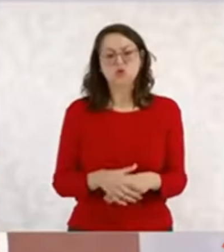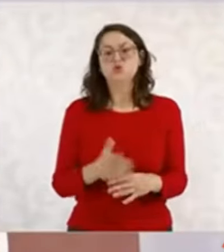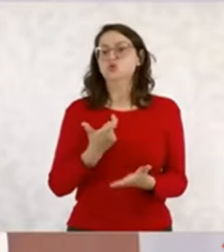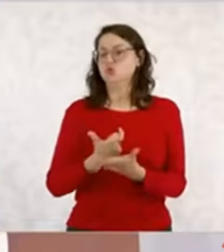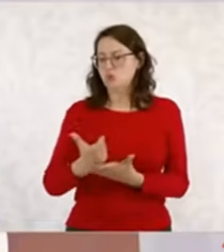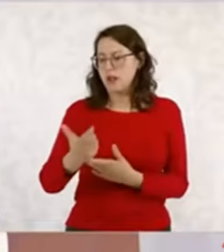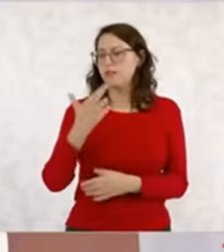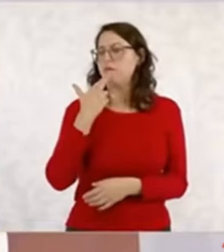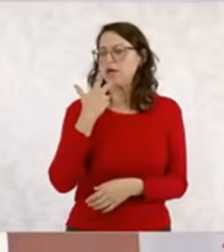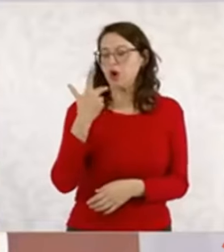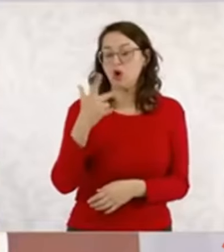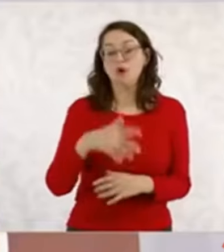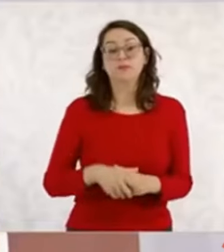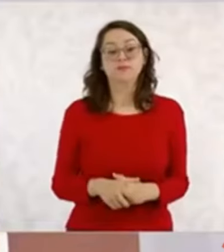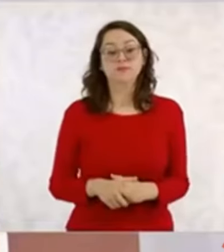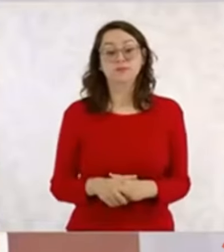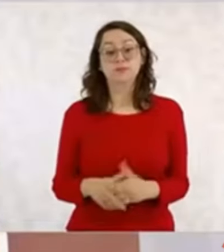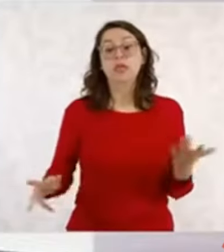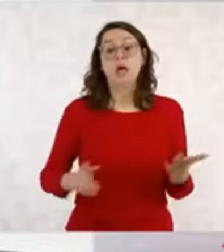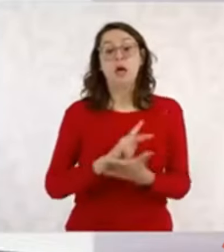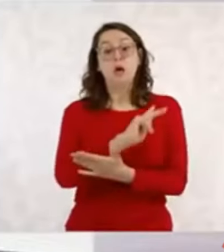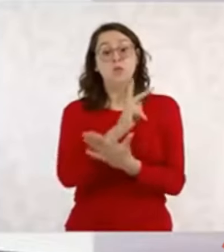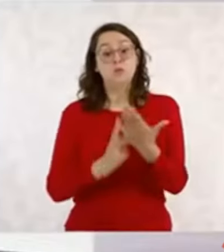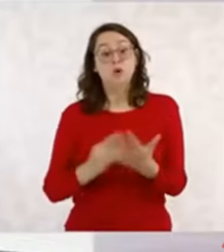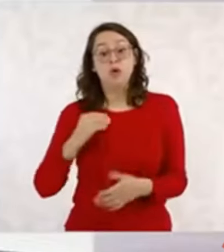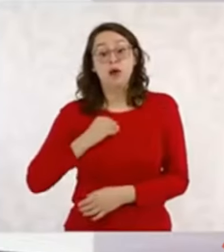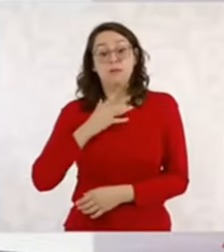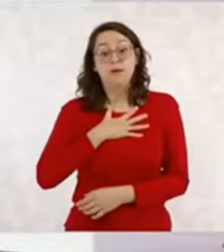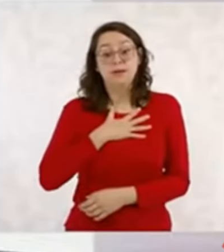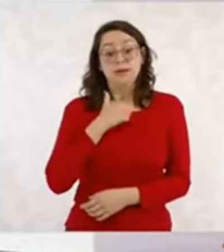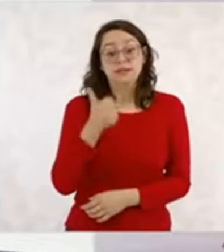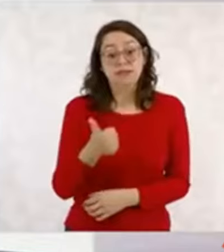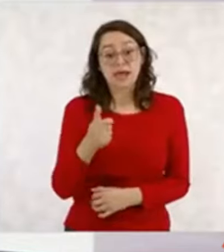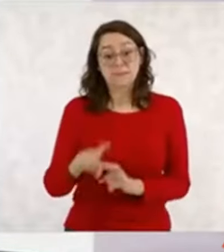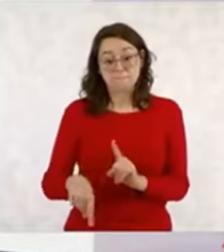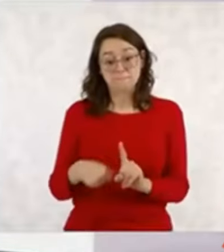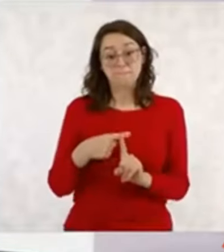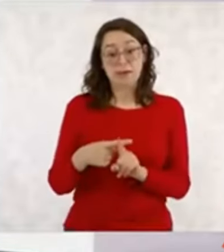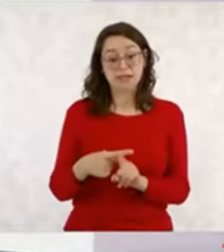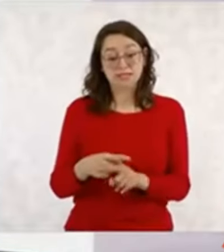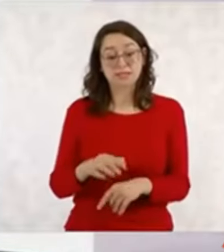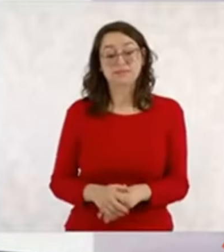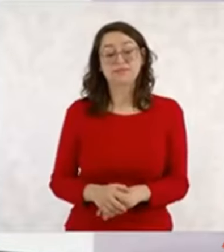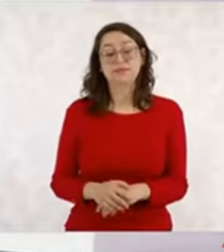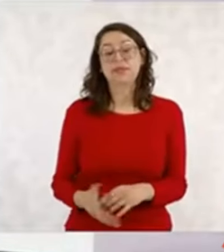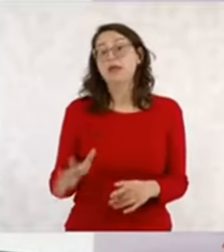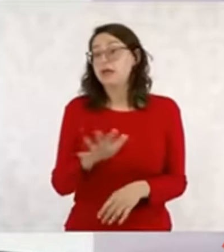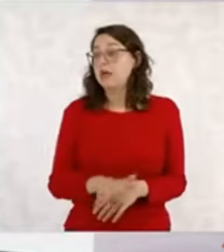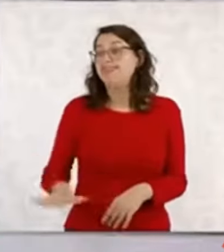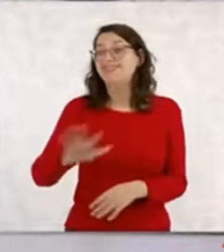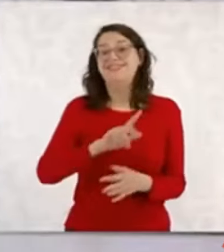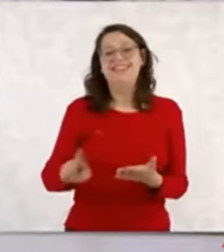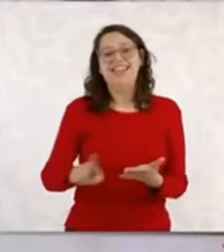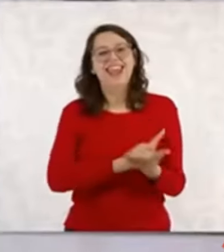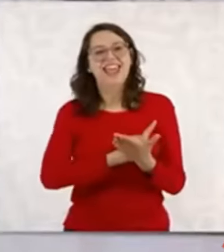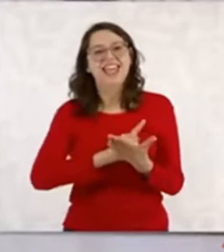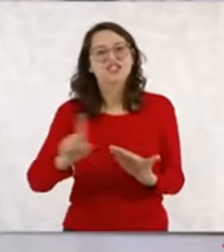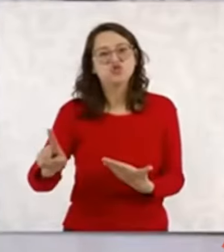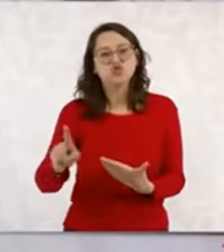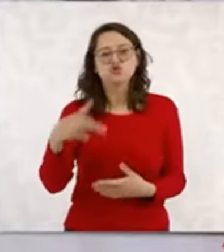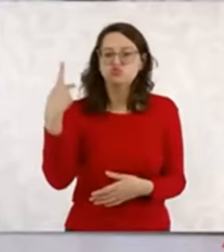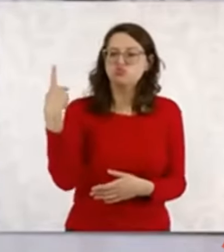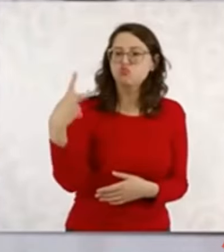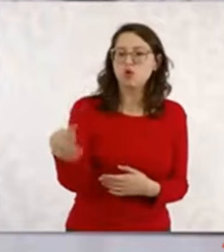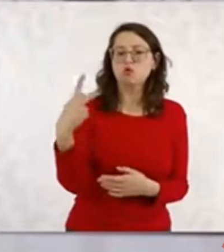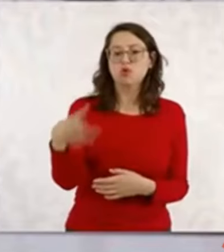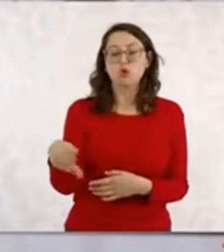salarios, y agréguenle los programas de bienestar, y agréguenle los derechos del pueblo de México, es decir, más